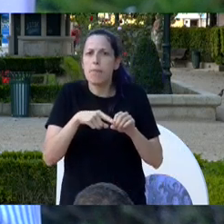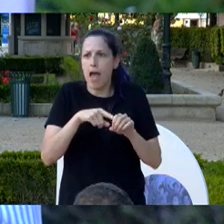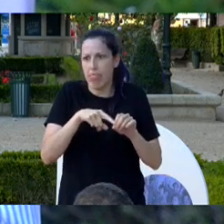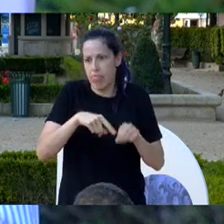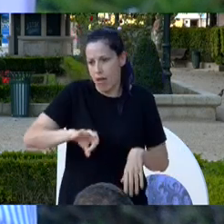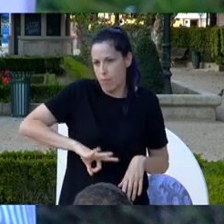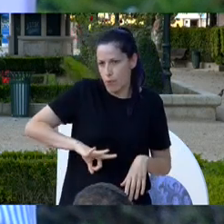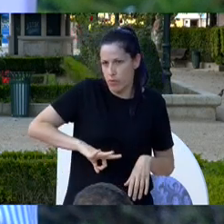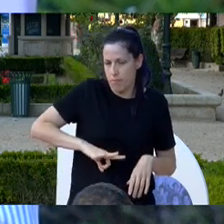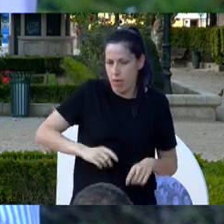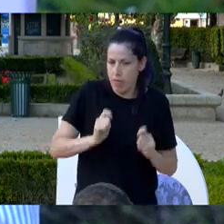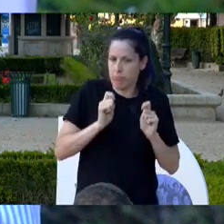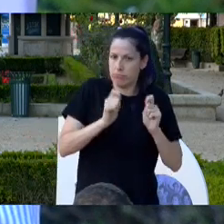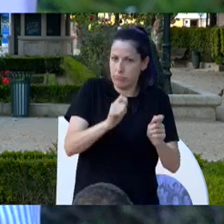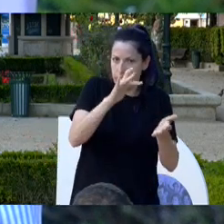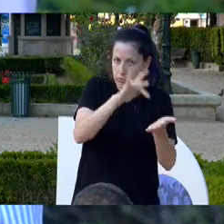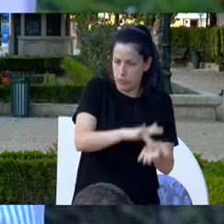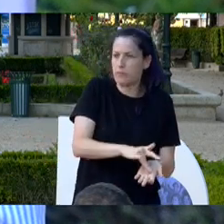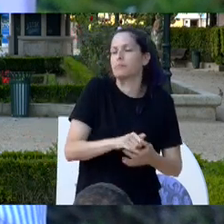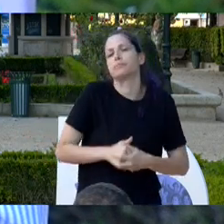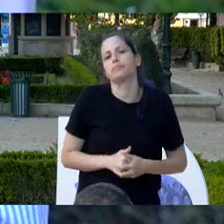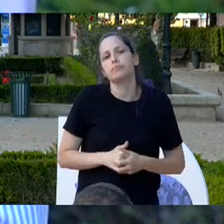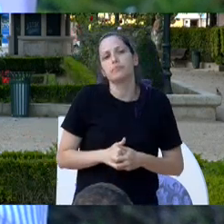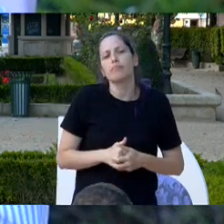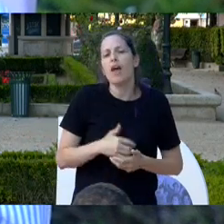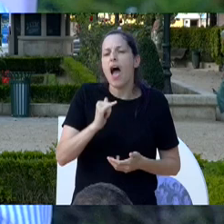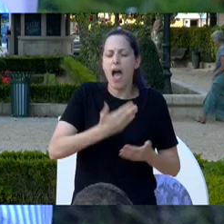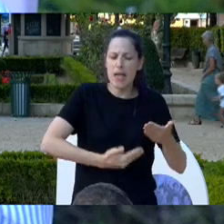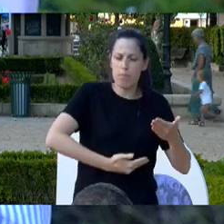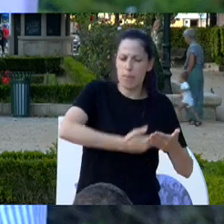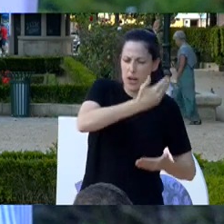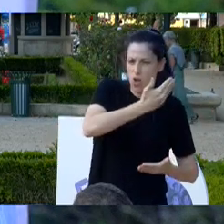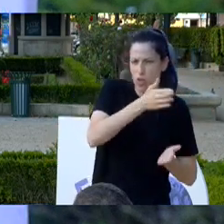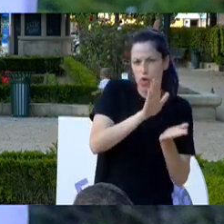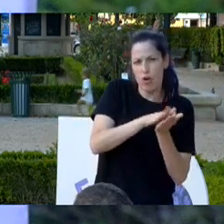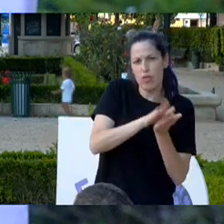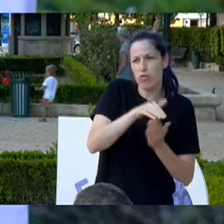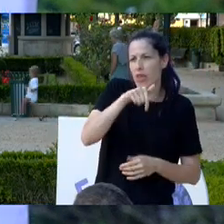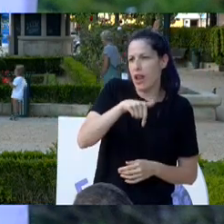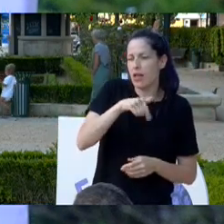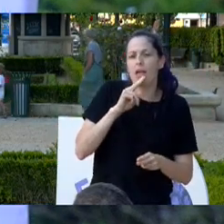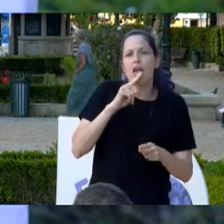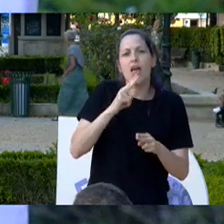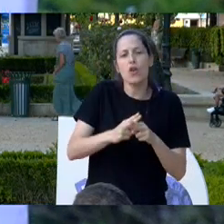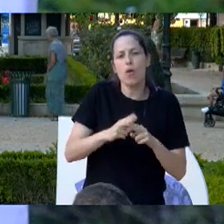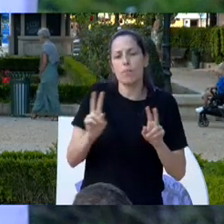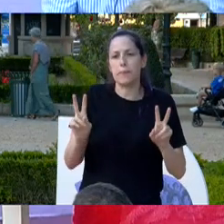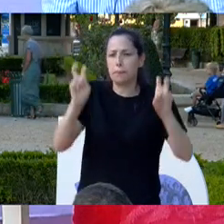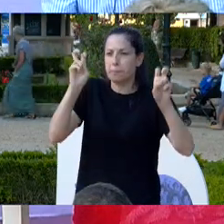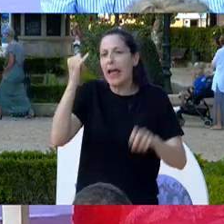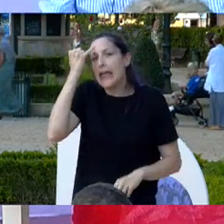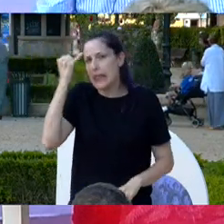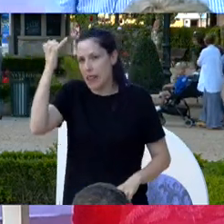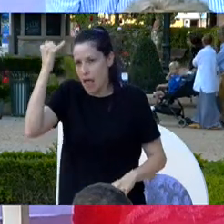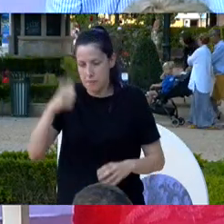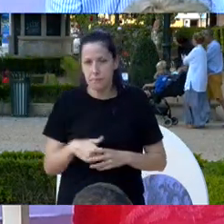hai un artigo que sale en el periódico La Idea de aquí de Redondela, que se me permitides ese o topo, vou